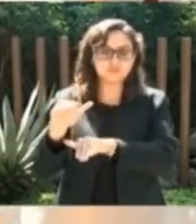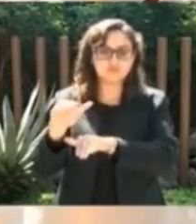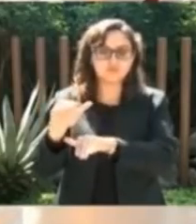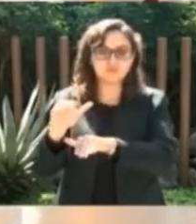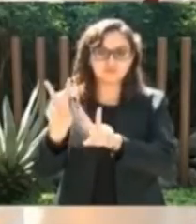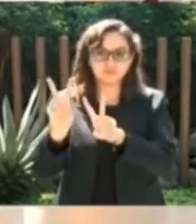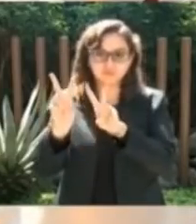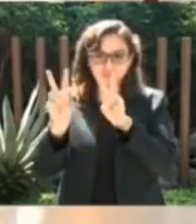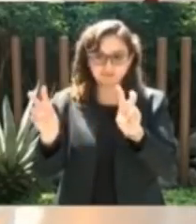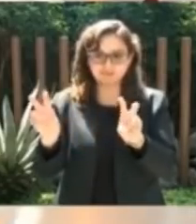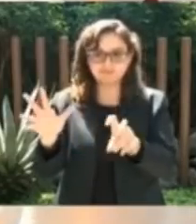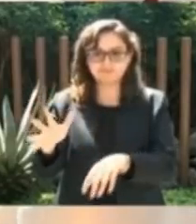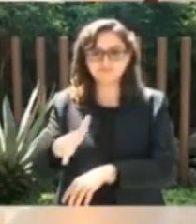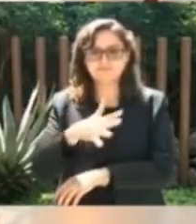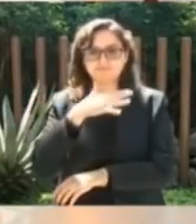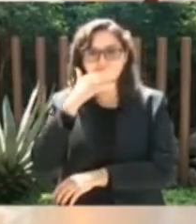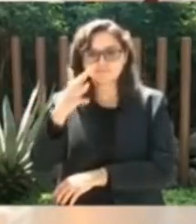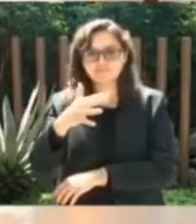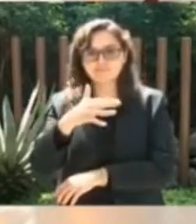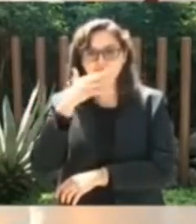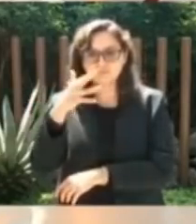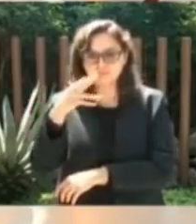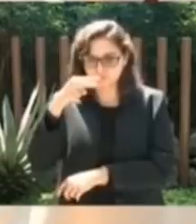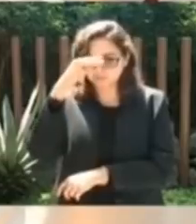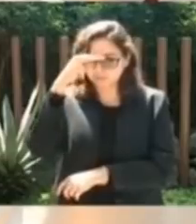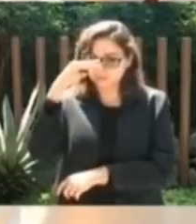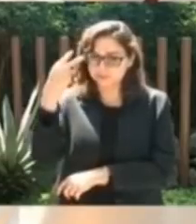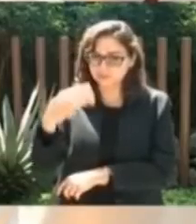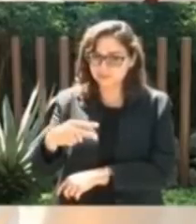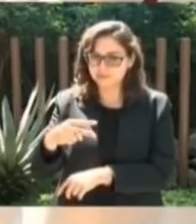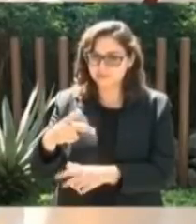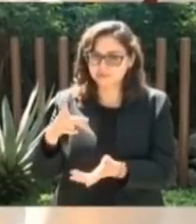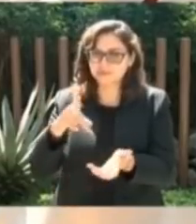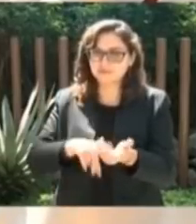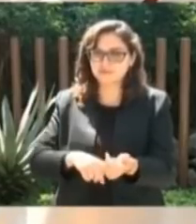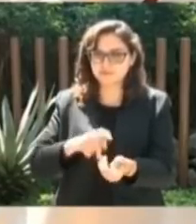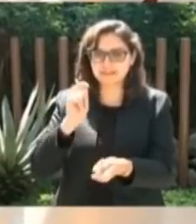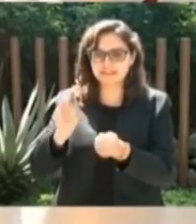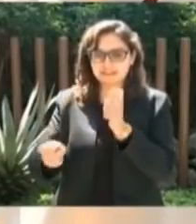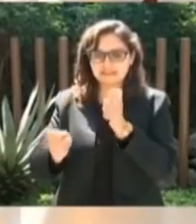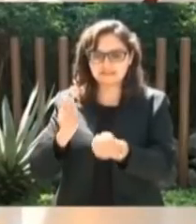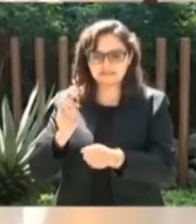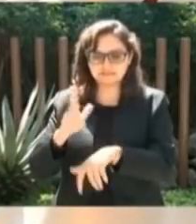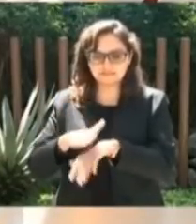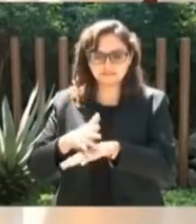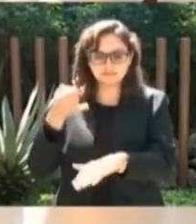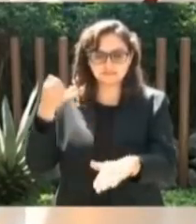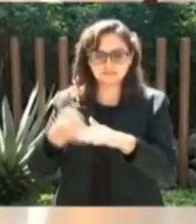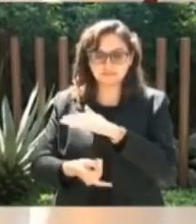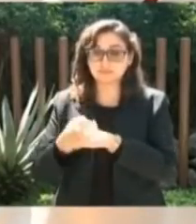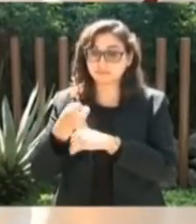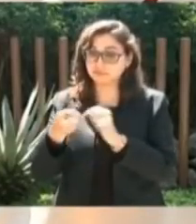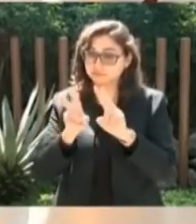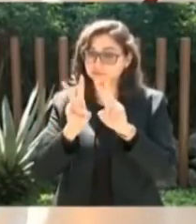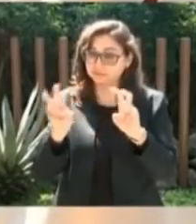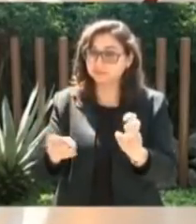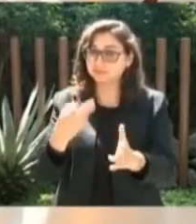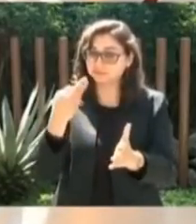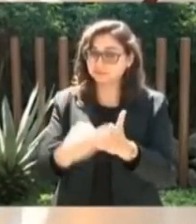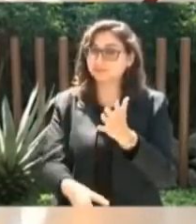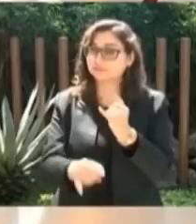la corrupción en México. Creo que esa es una asignatura pendiente,